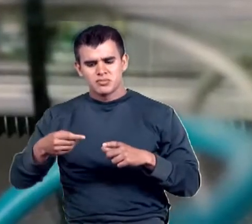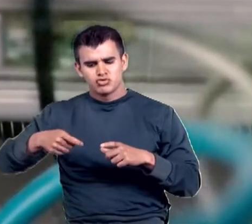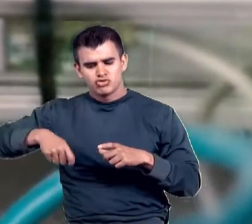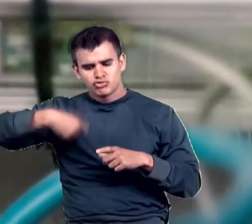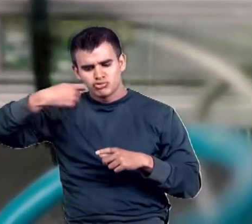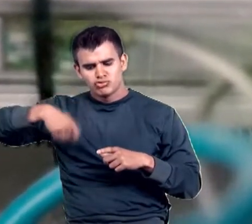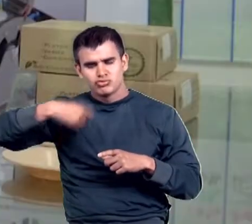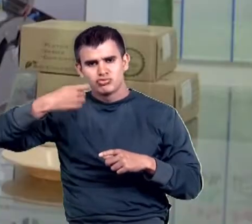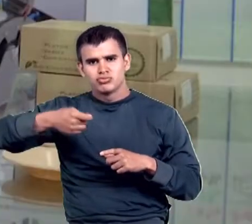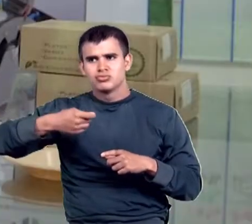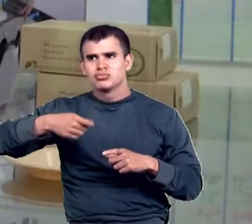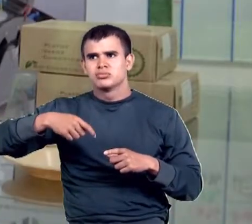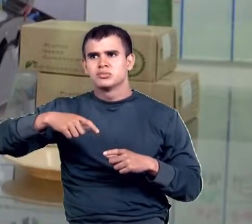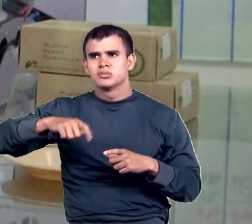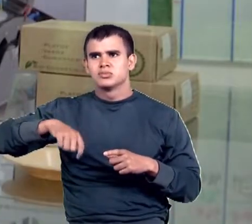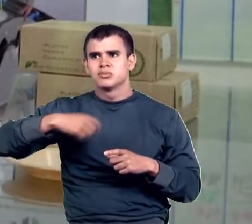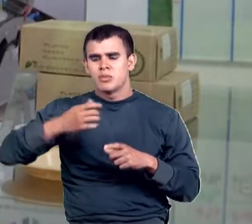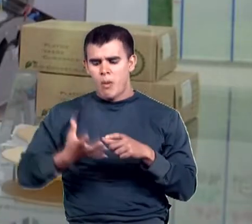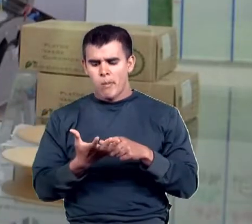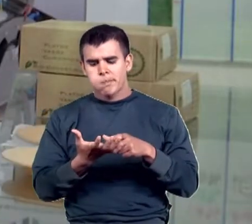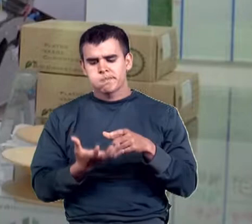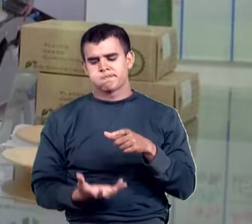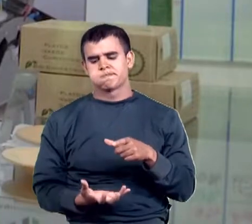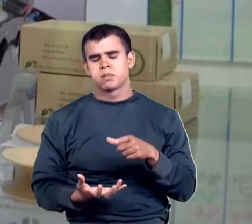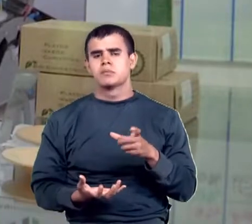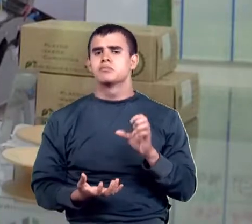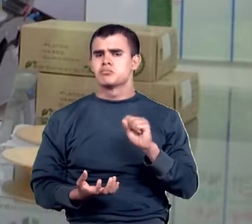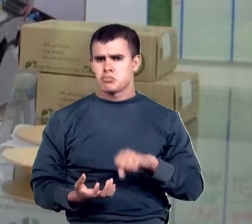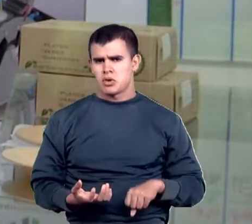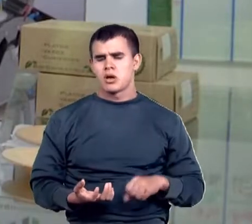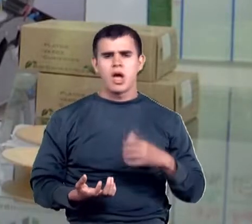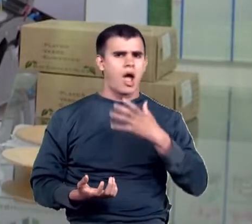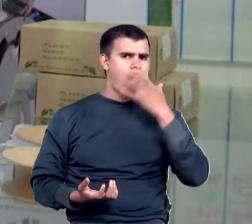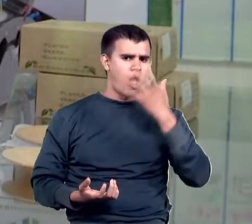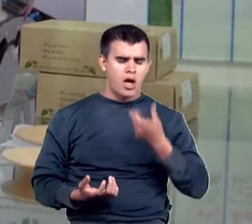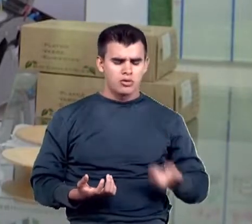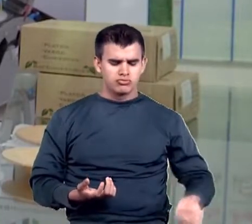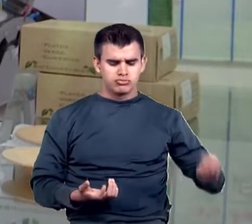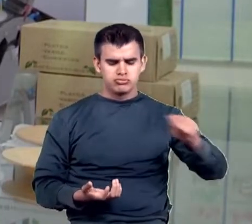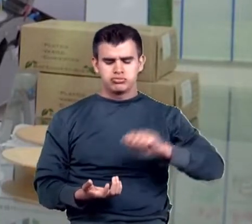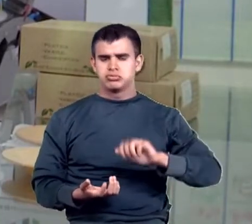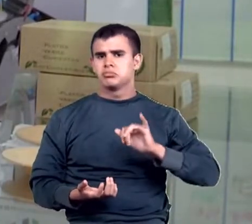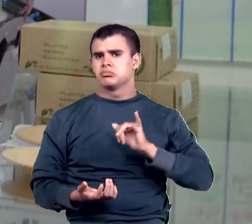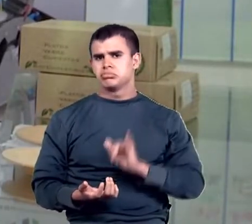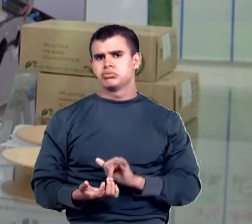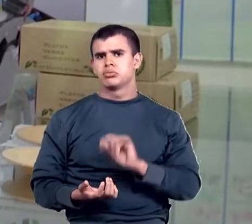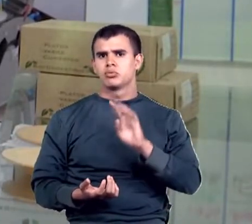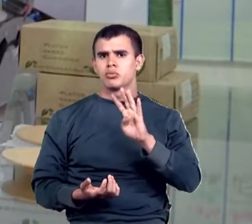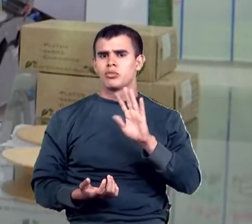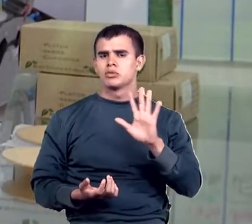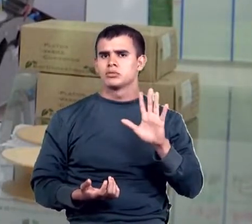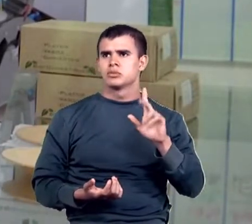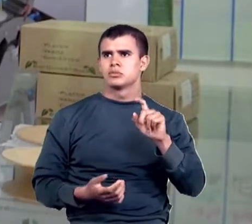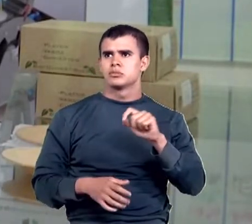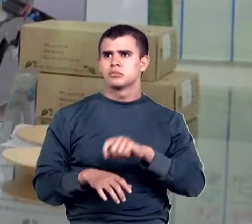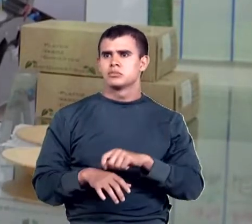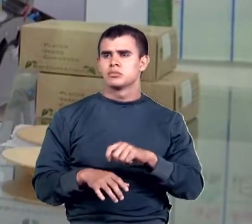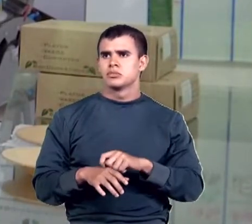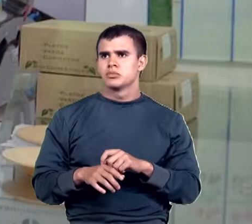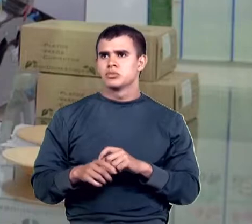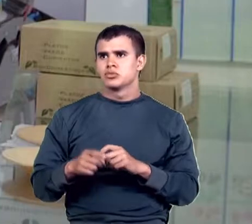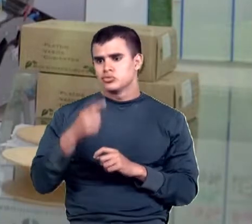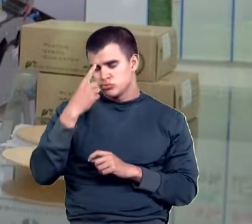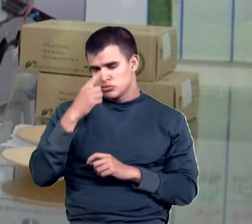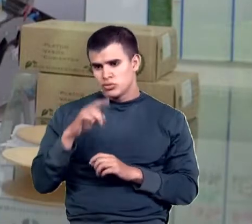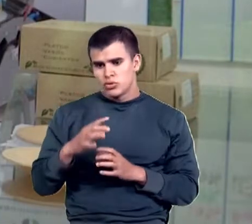sopa. En el plato para sopa puede servir una sopa caliente y puede durar 45 minutos